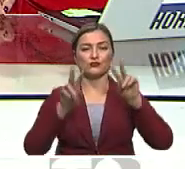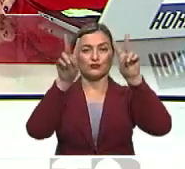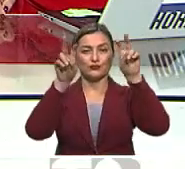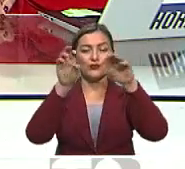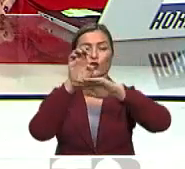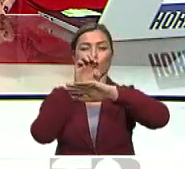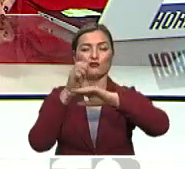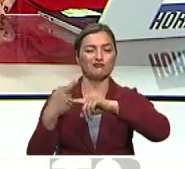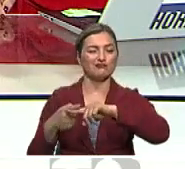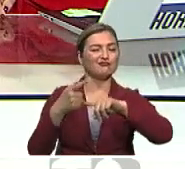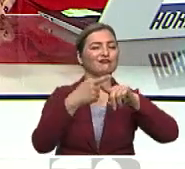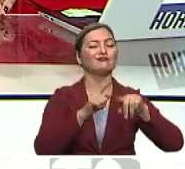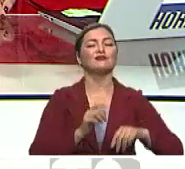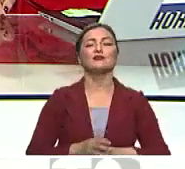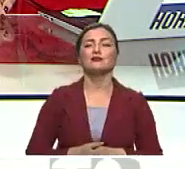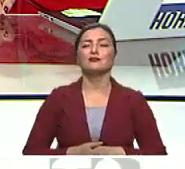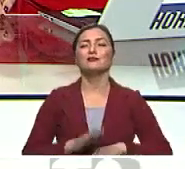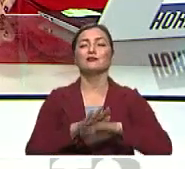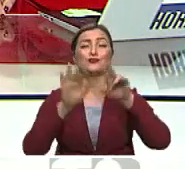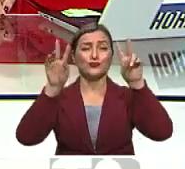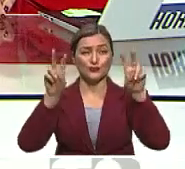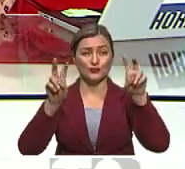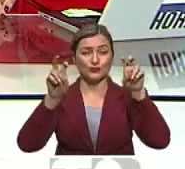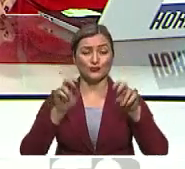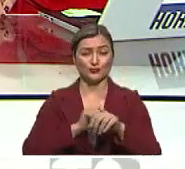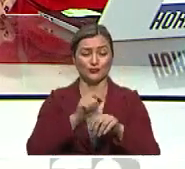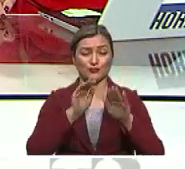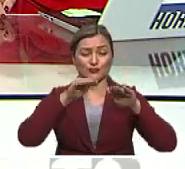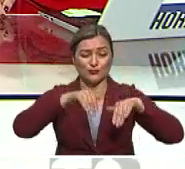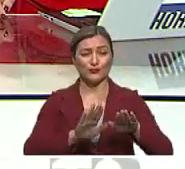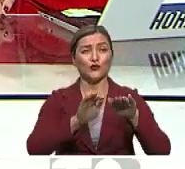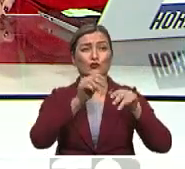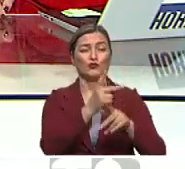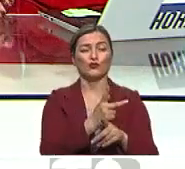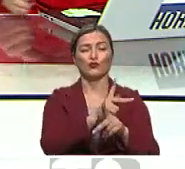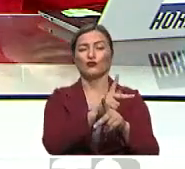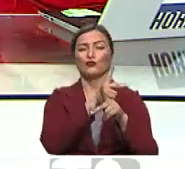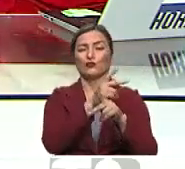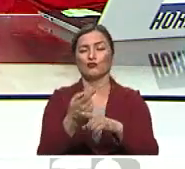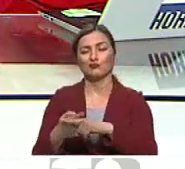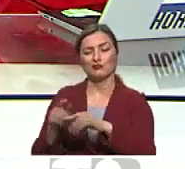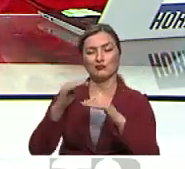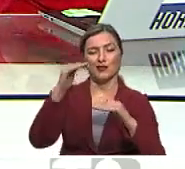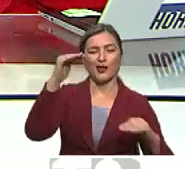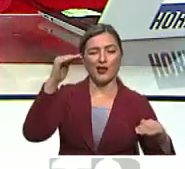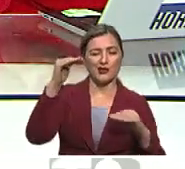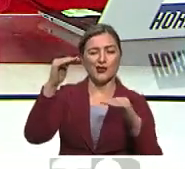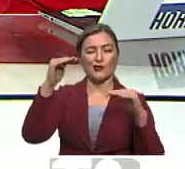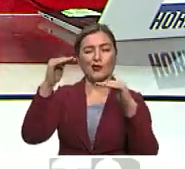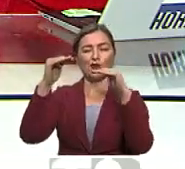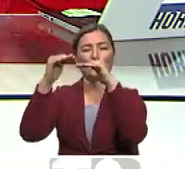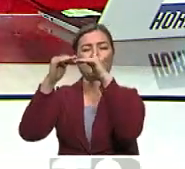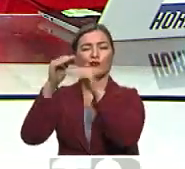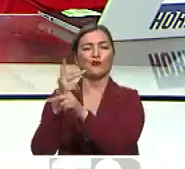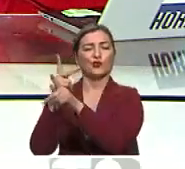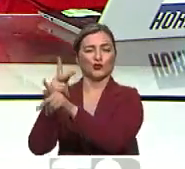segmento Ecuador Mega Biodiverso vamos a hablar de las reservas marinas que abarcan toda una gama de niveles de protección en donde no